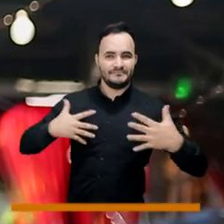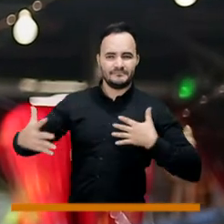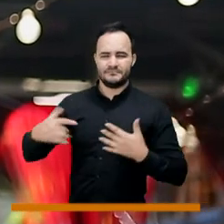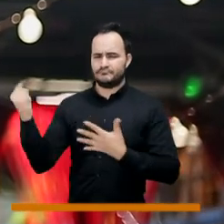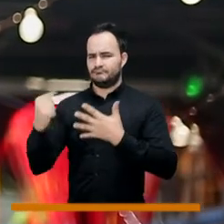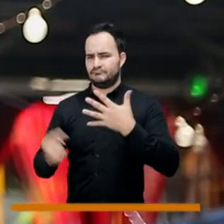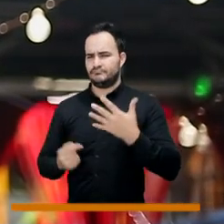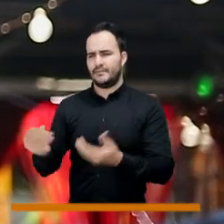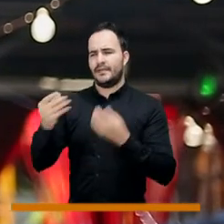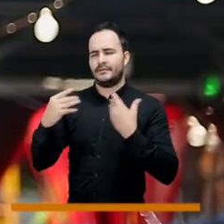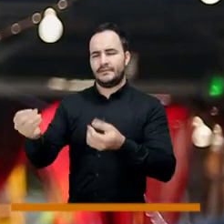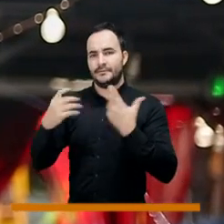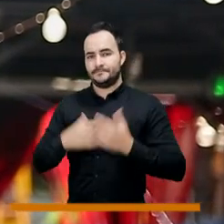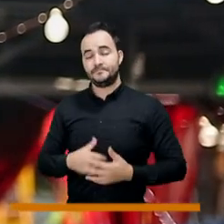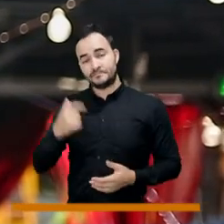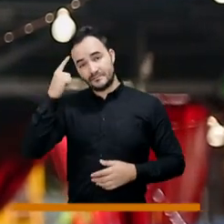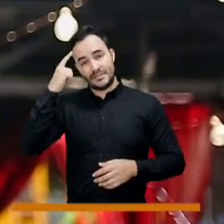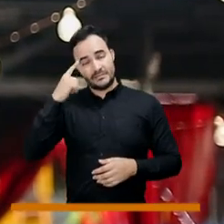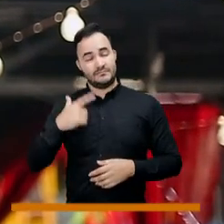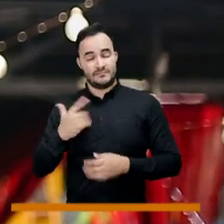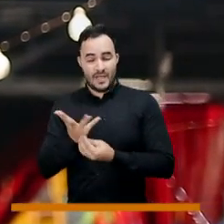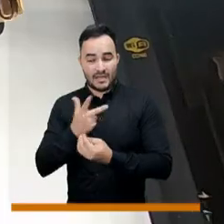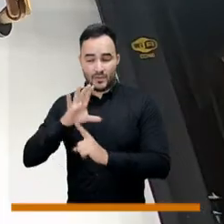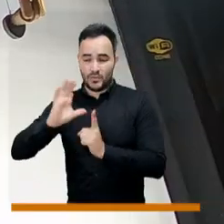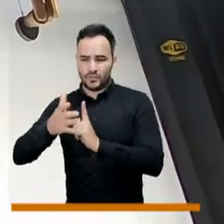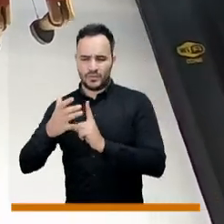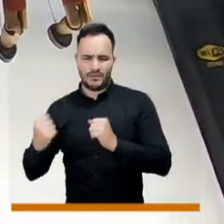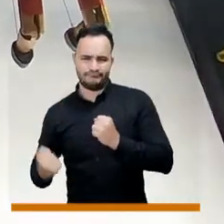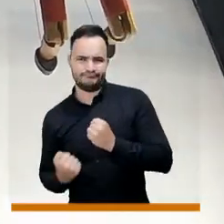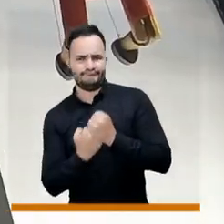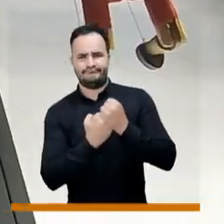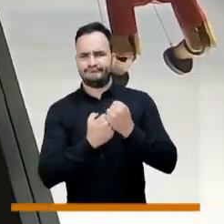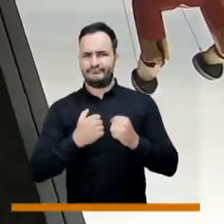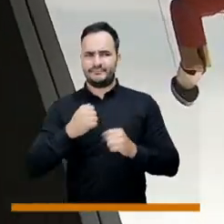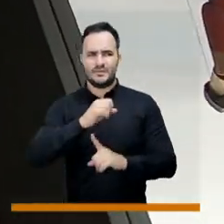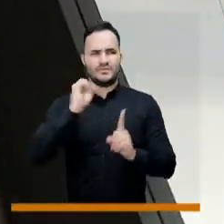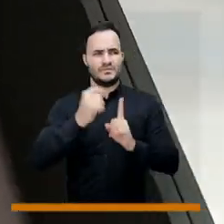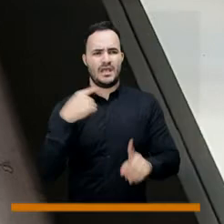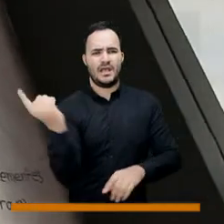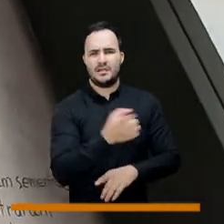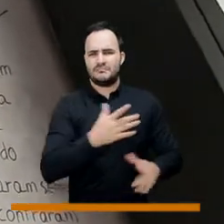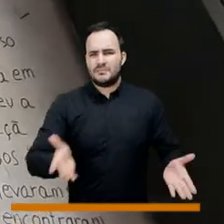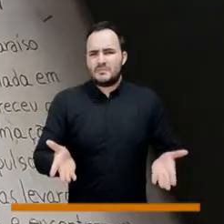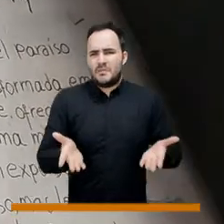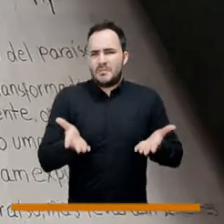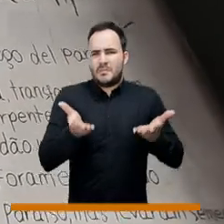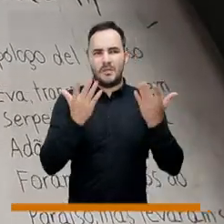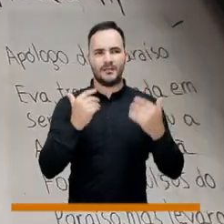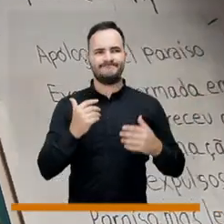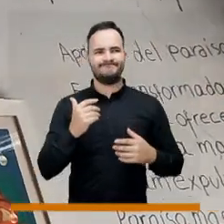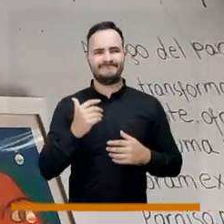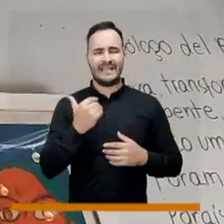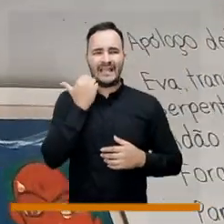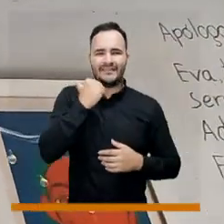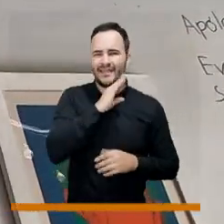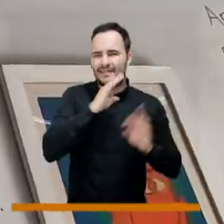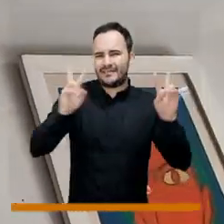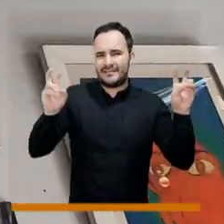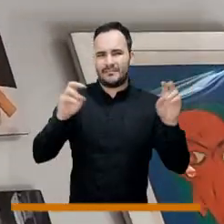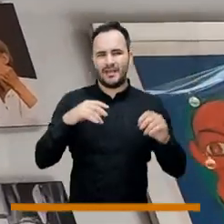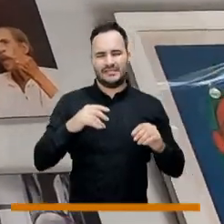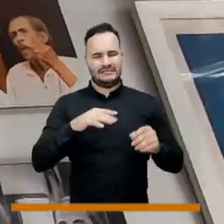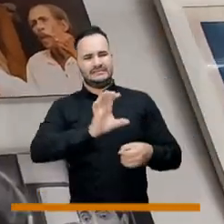cultura son importantísimos en la recuperación del tejido social y de la sanidad mental. Yo creo